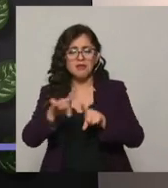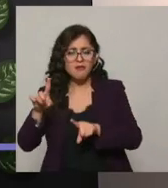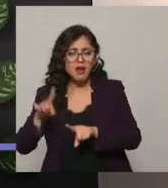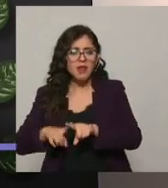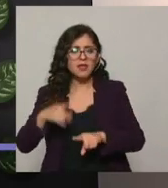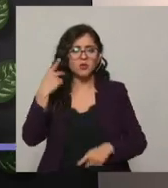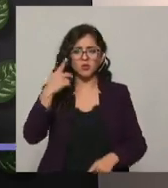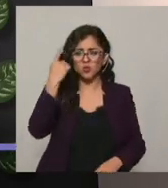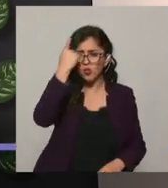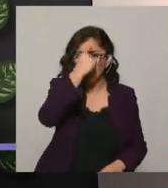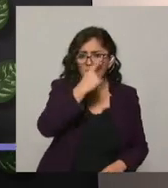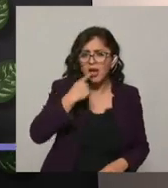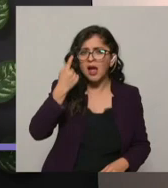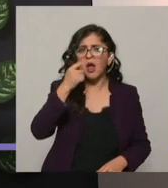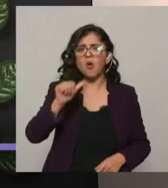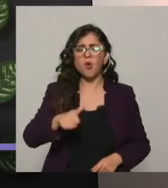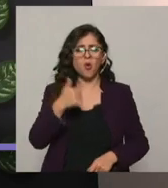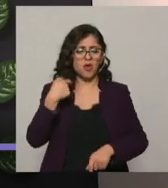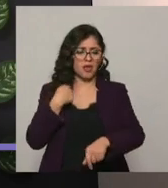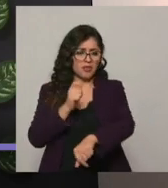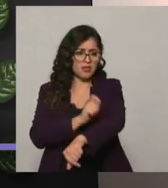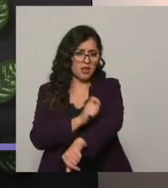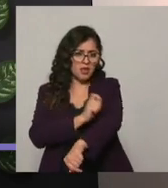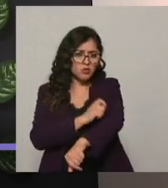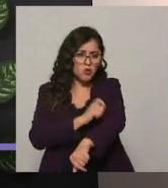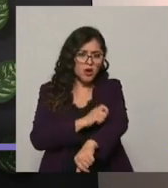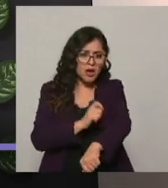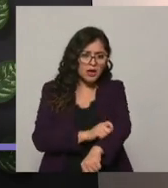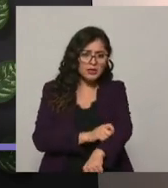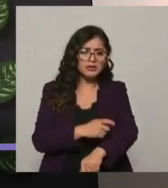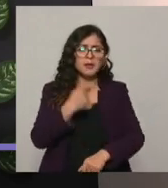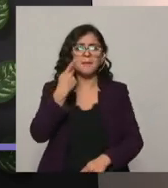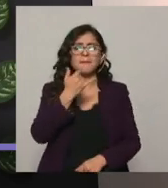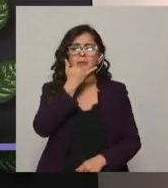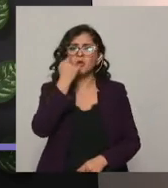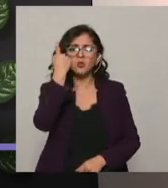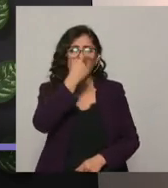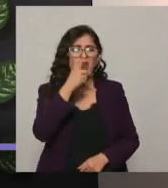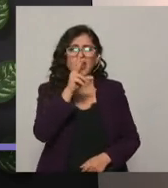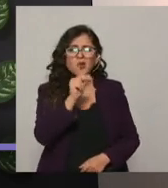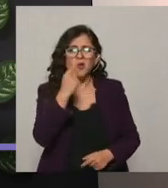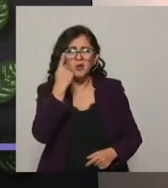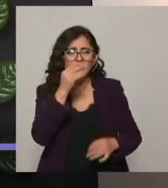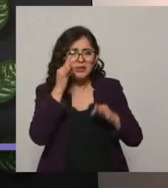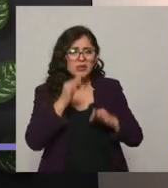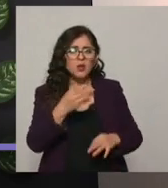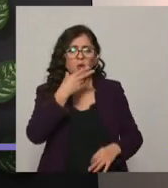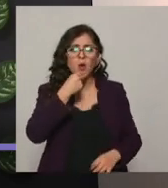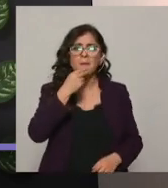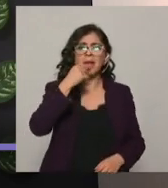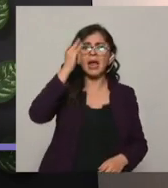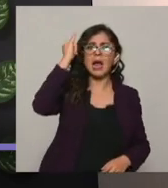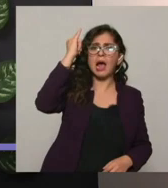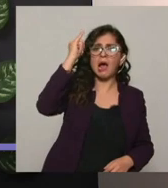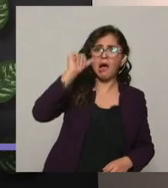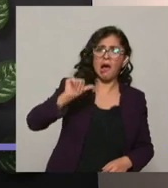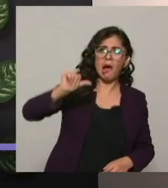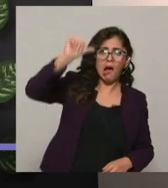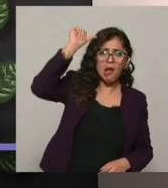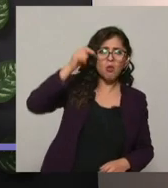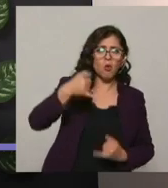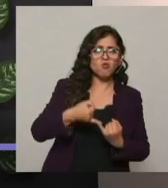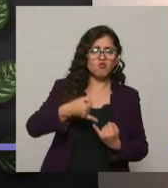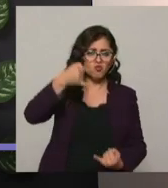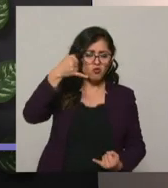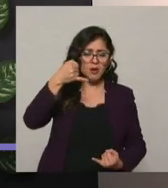Tanto en su cara como tatuajes, bueno, no su cara porque no se le veía, pero un hombre alto, delgado, etcétera. Esto